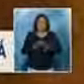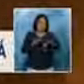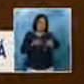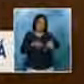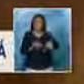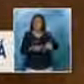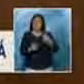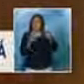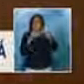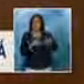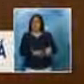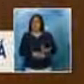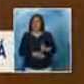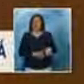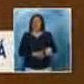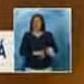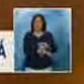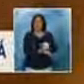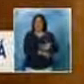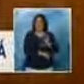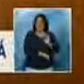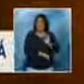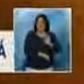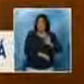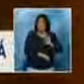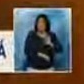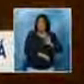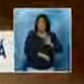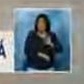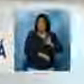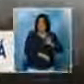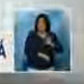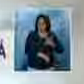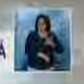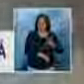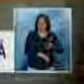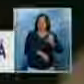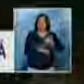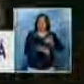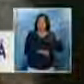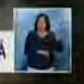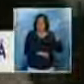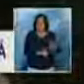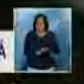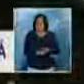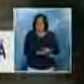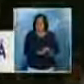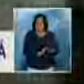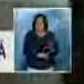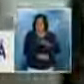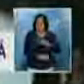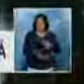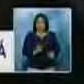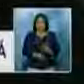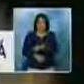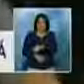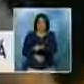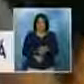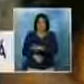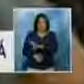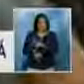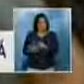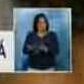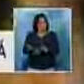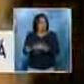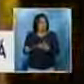cuadra 5 de la Avenida México, en Comas, durante la madrugada del jueves. Los ladrones estaban decididos a llevarse el botín o morir en